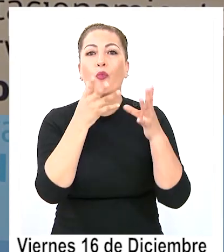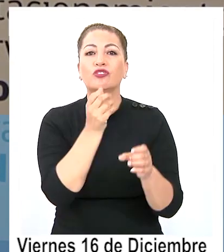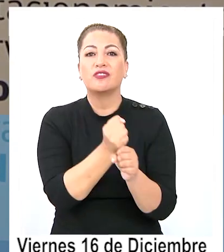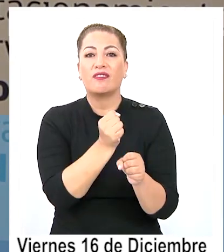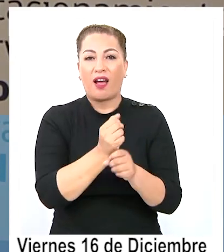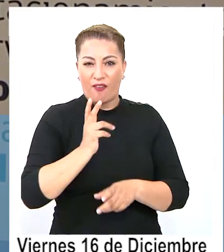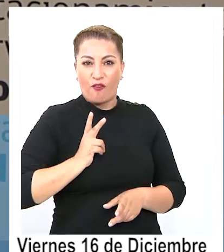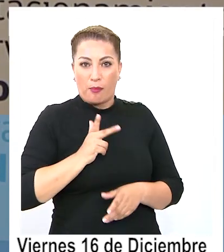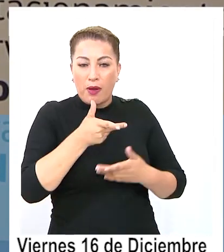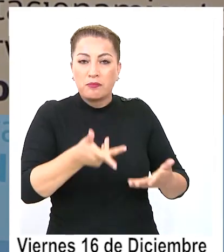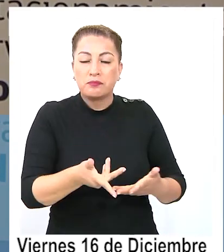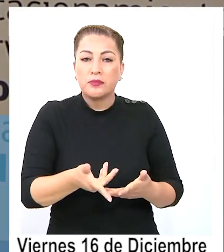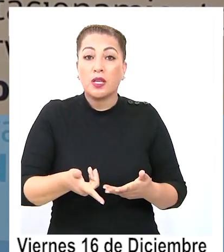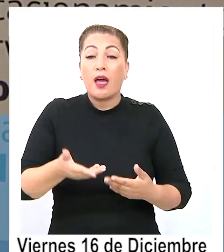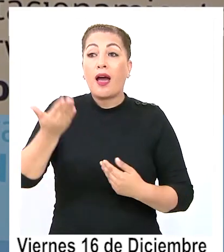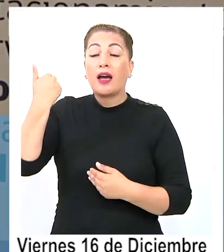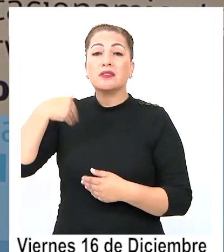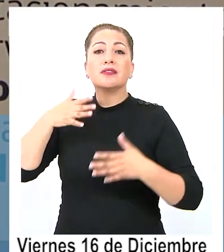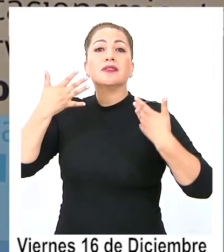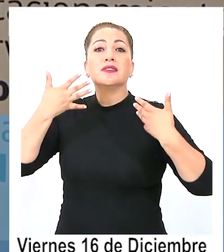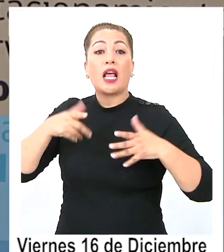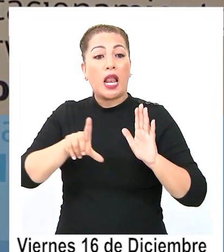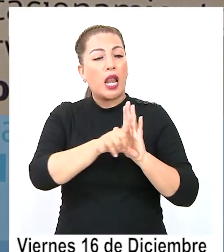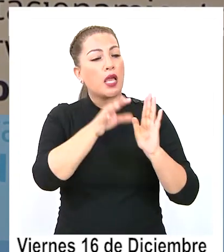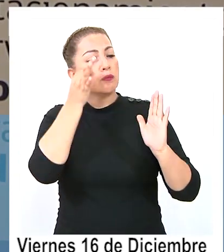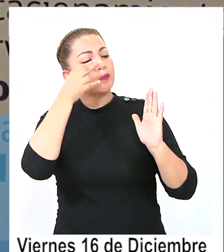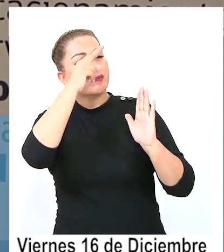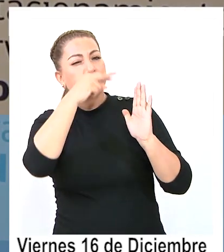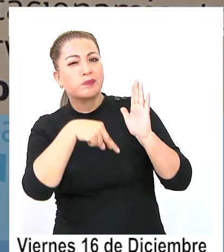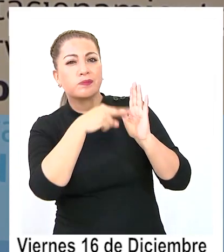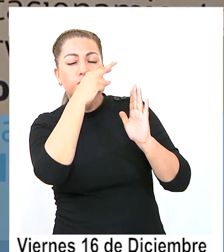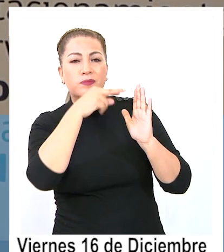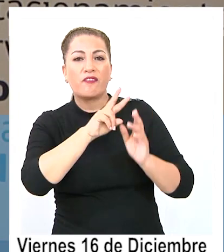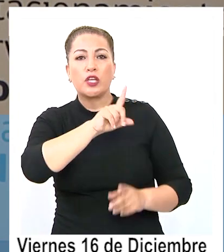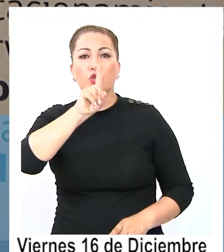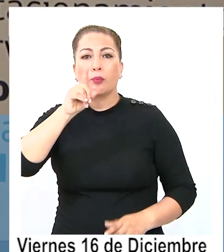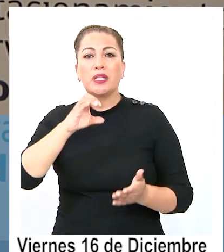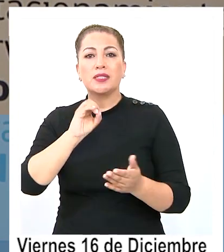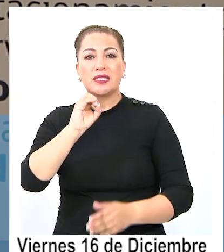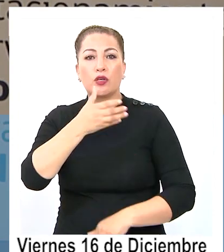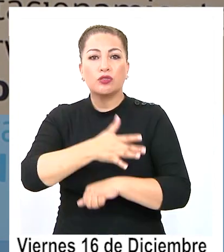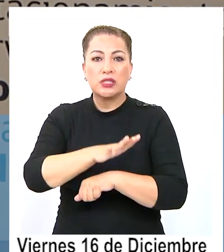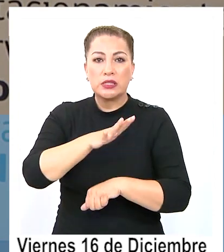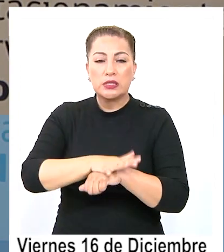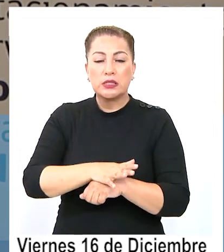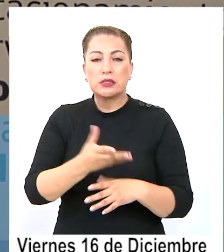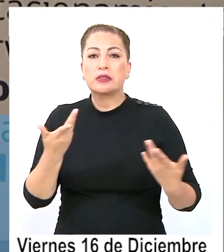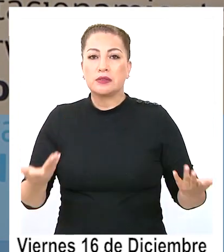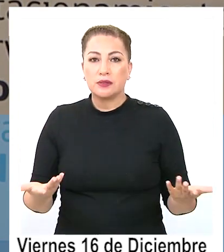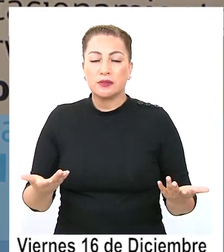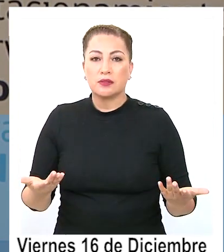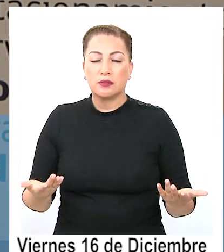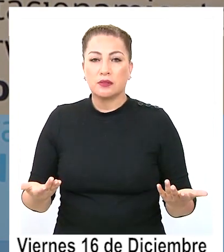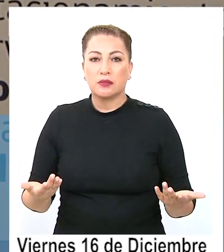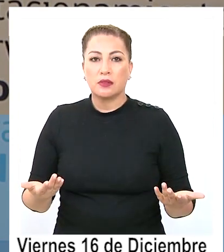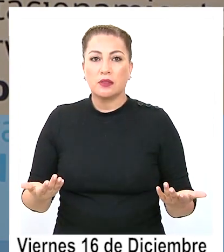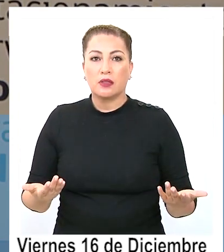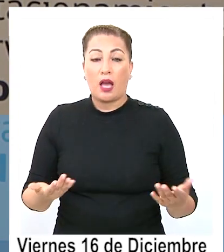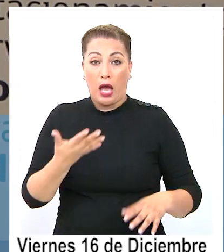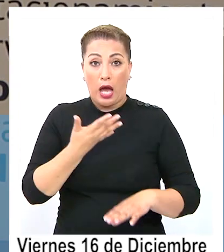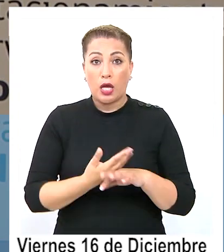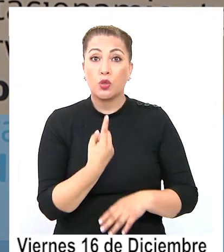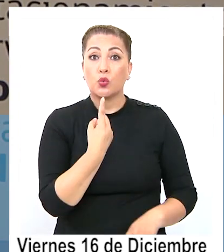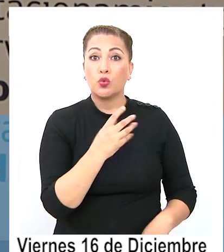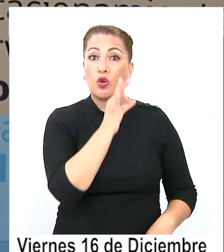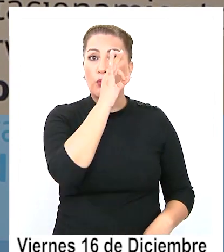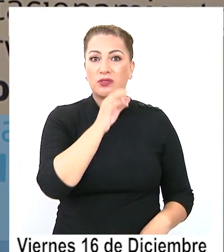formal. Yo creo que ya se hizo la revisión de la ley, en donde la ley 21.015 está todavía con el